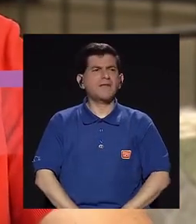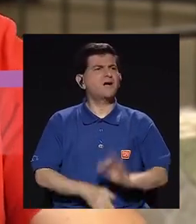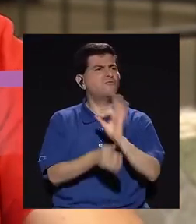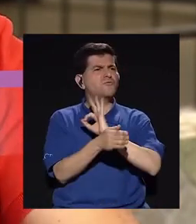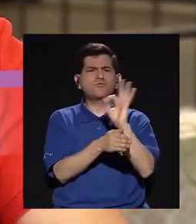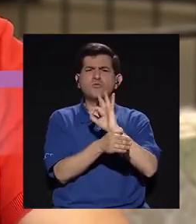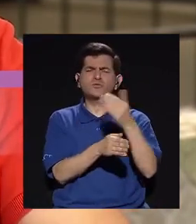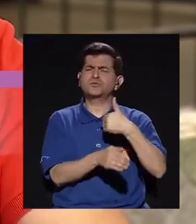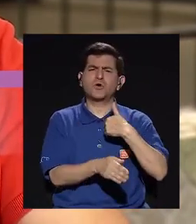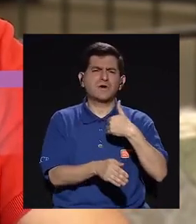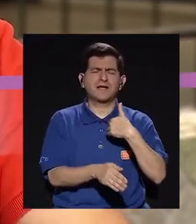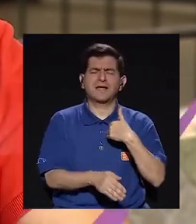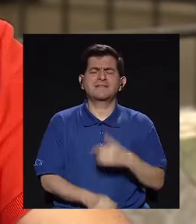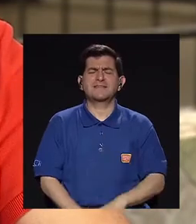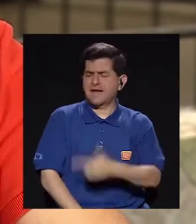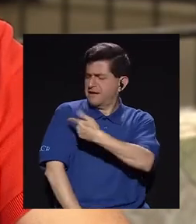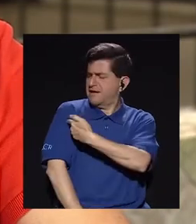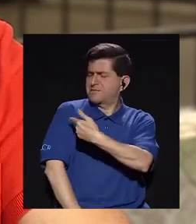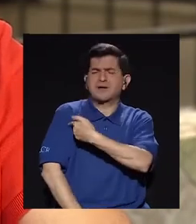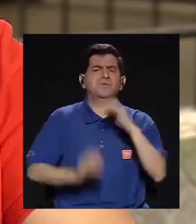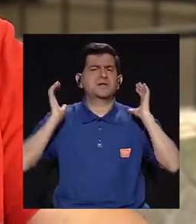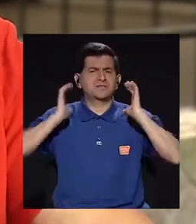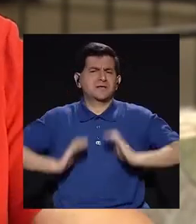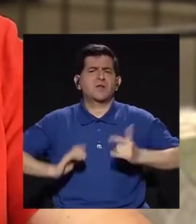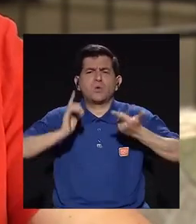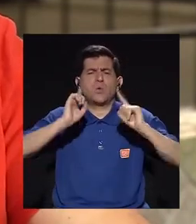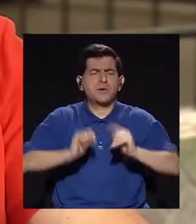cuál es la función de nuestras vacunas en el organismo.